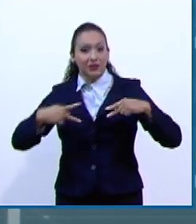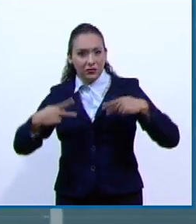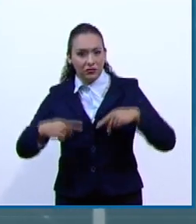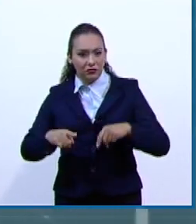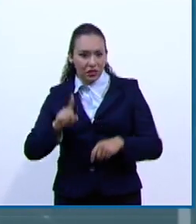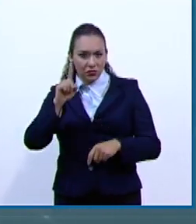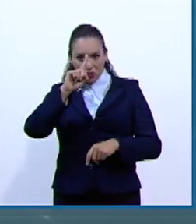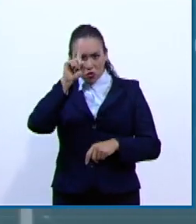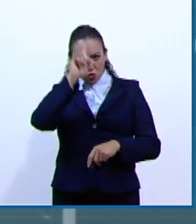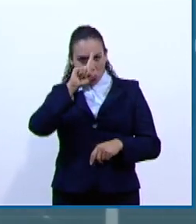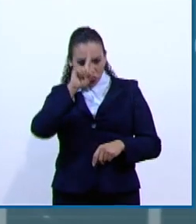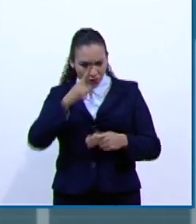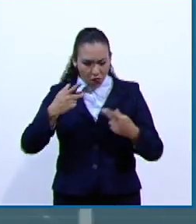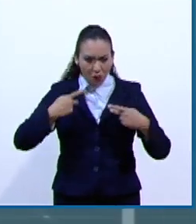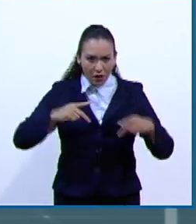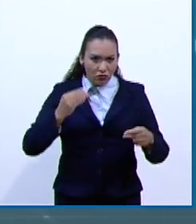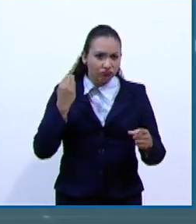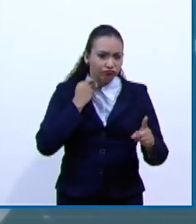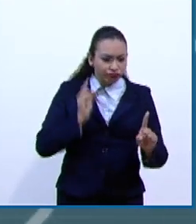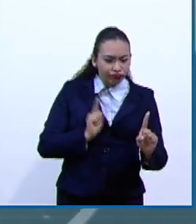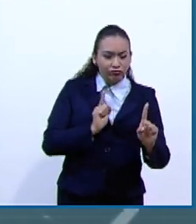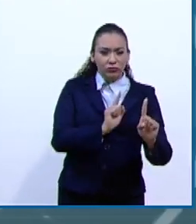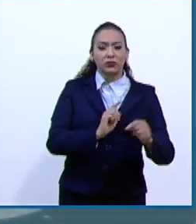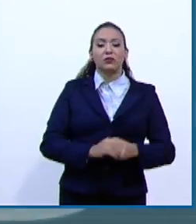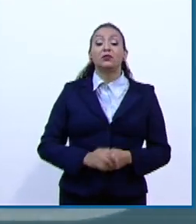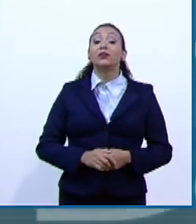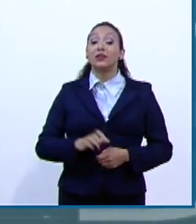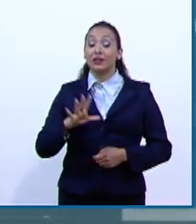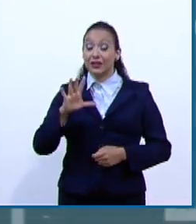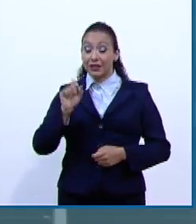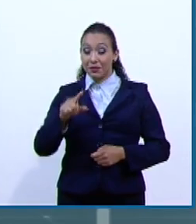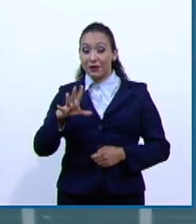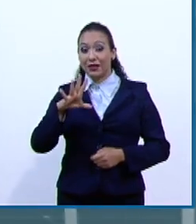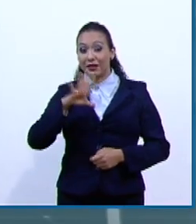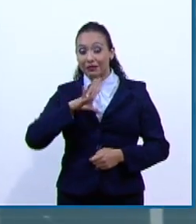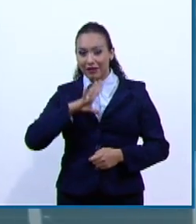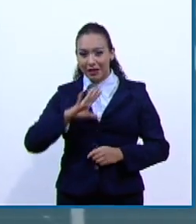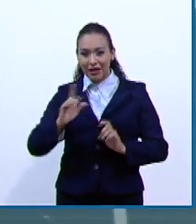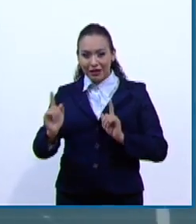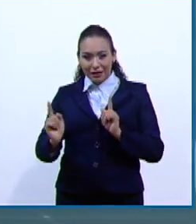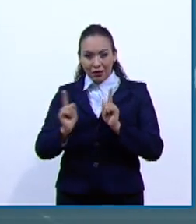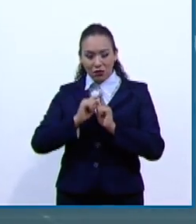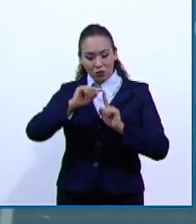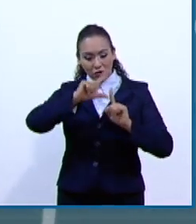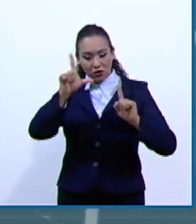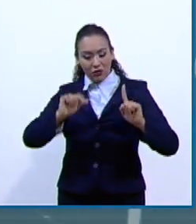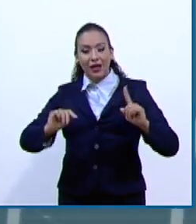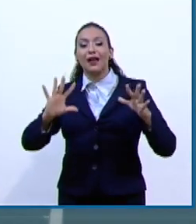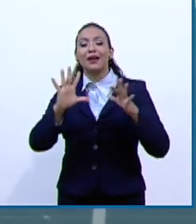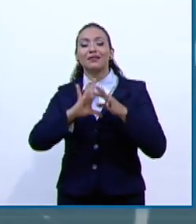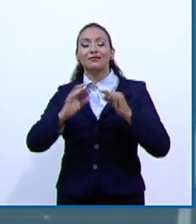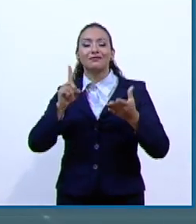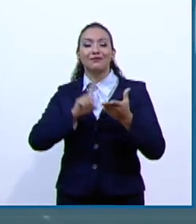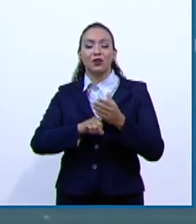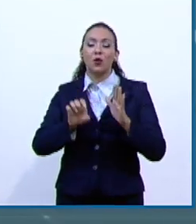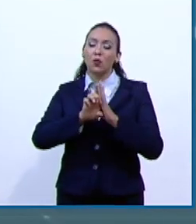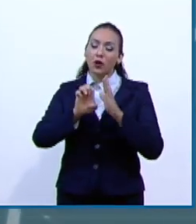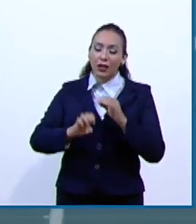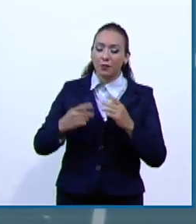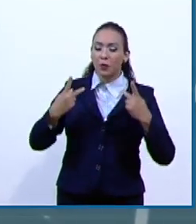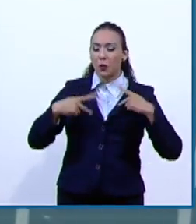Jurídica Federal. También se llevó a cabo el Encuentro Nacional sobre Calidad de los Servicios de la Defensoría, donde personas